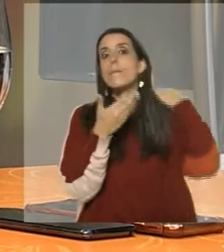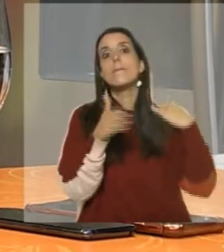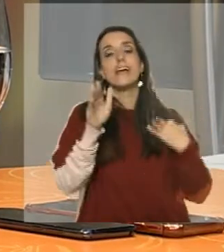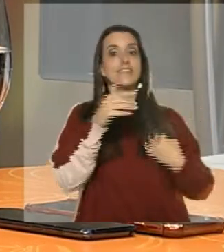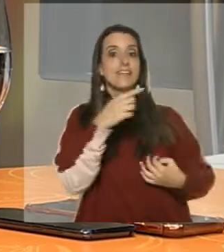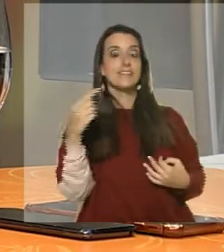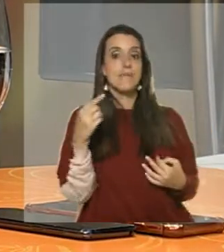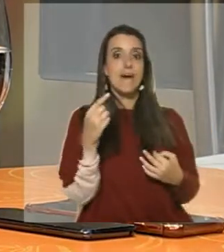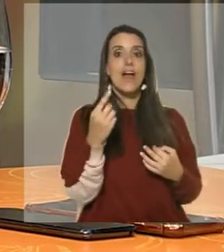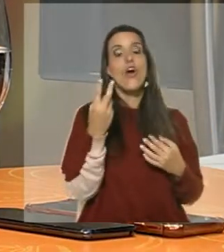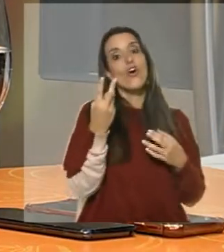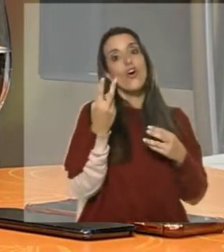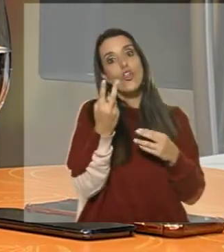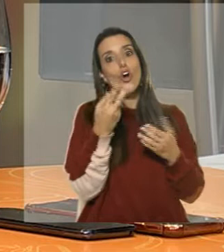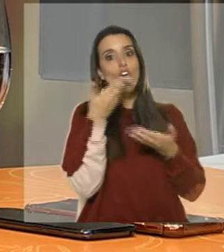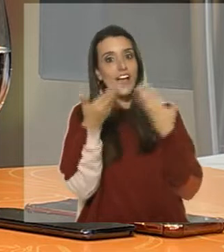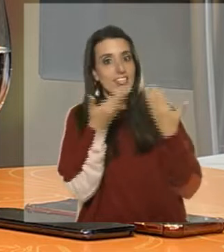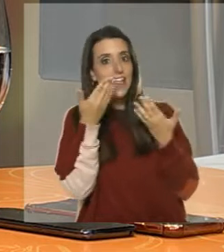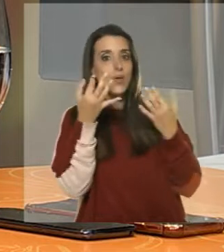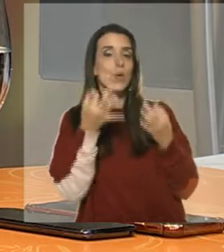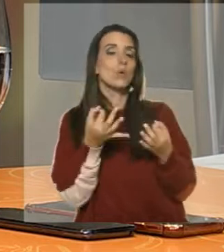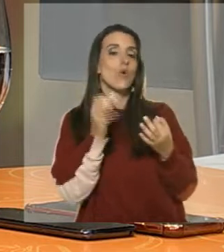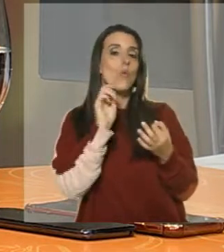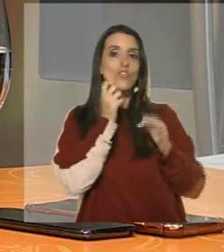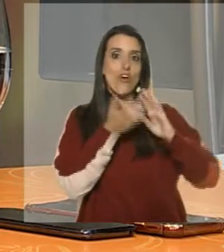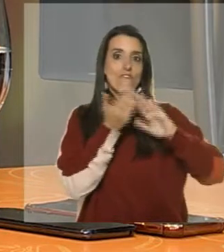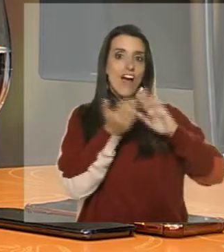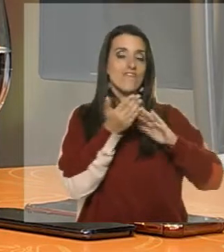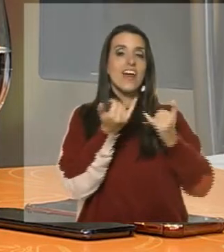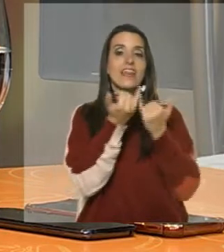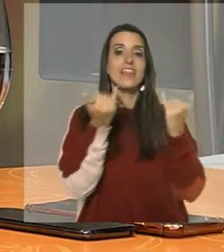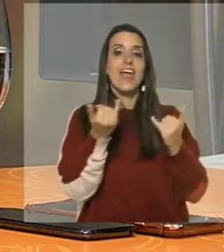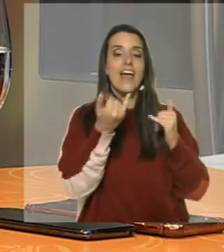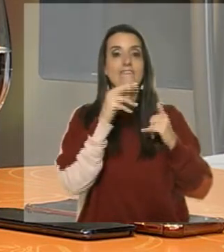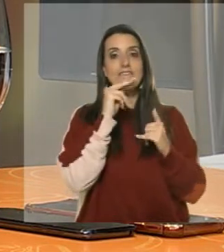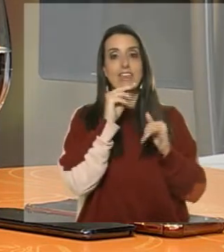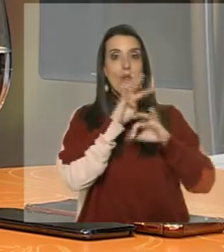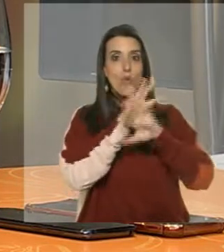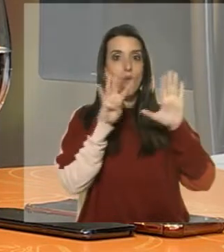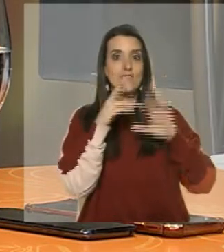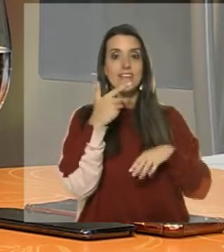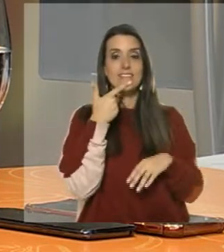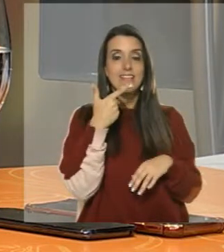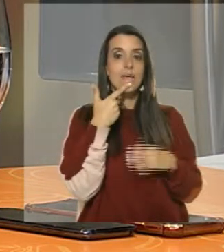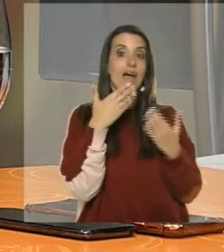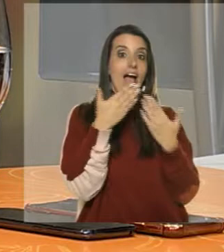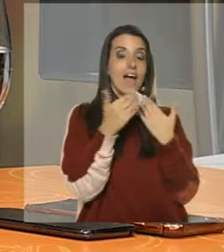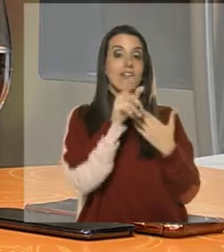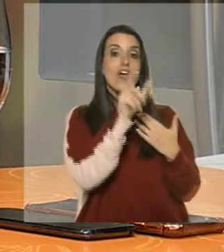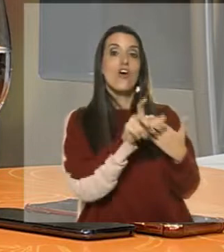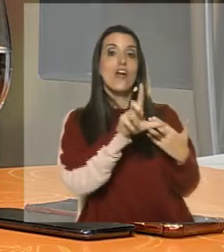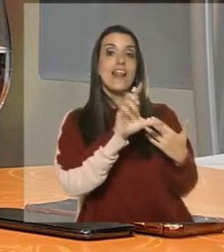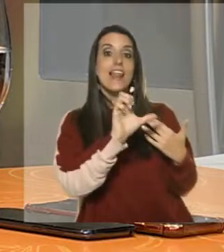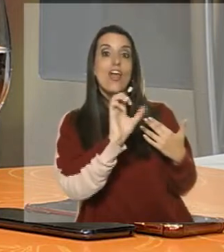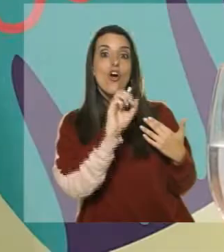Dos Orillas Trío. Y para hablar del gran espectáculo que sucederá el próximo viernes 9 de septiembre, vamos a charlar con Leonardo